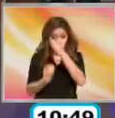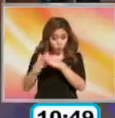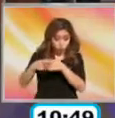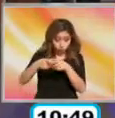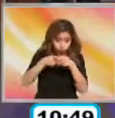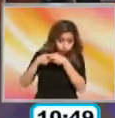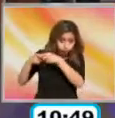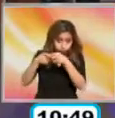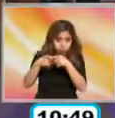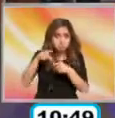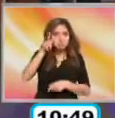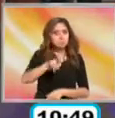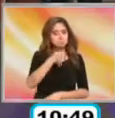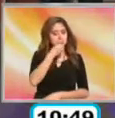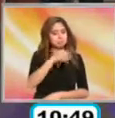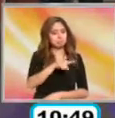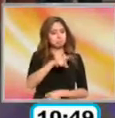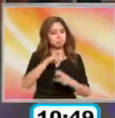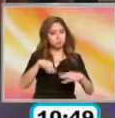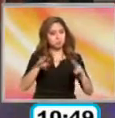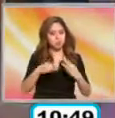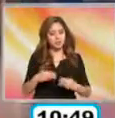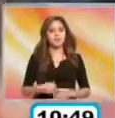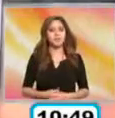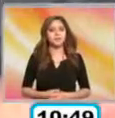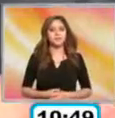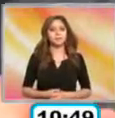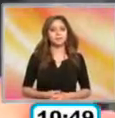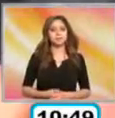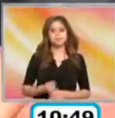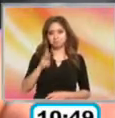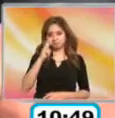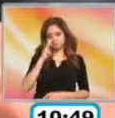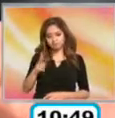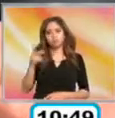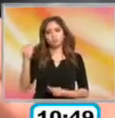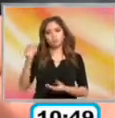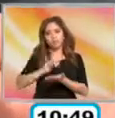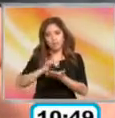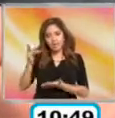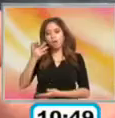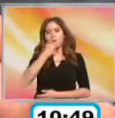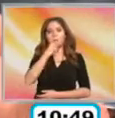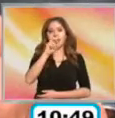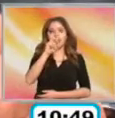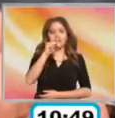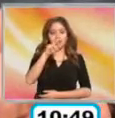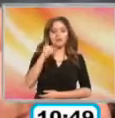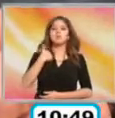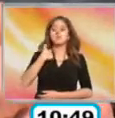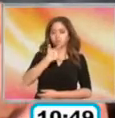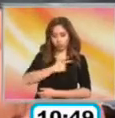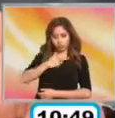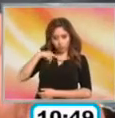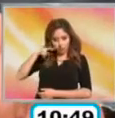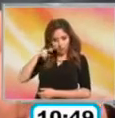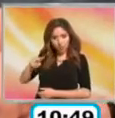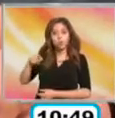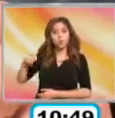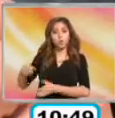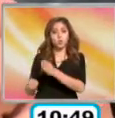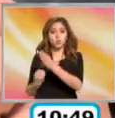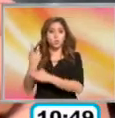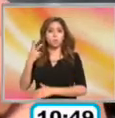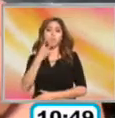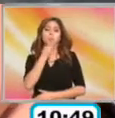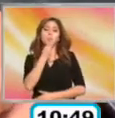que está muy bueno. Platíquenos de eso. Pues aquí andamos, mira. Muchísimas gracias, Dani. Un gusto verte. Y pues también traemos un vocalista nuevo,